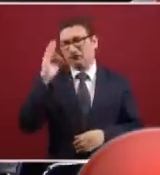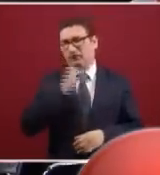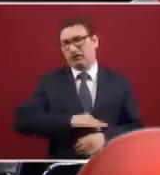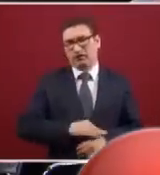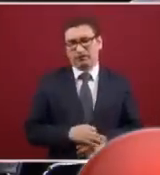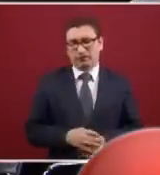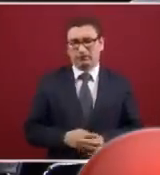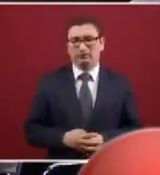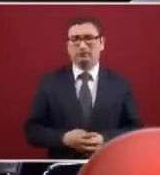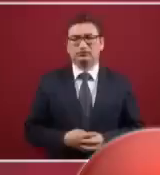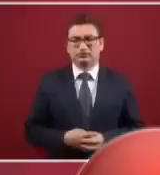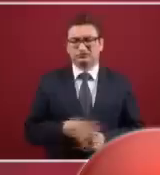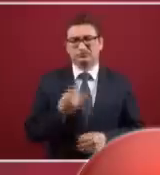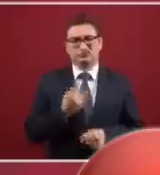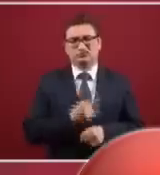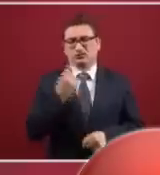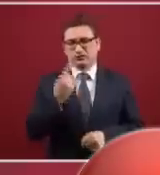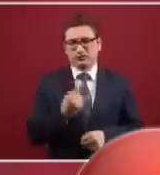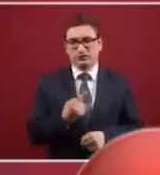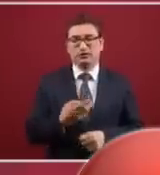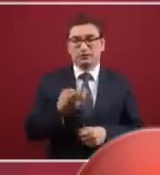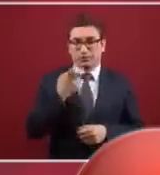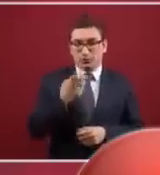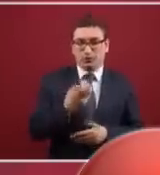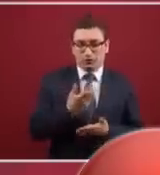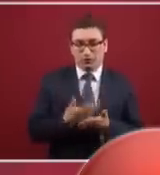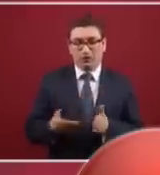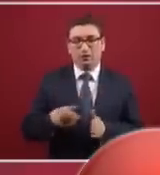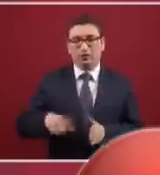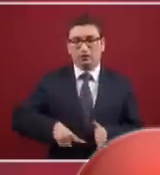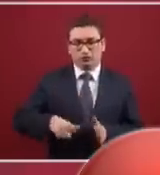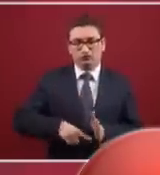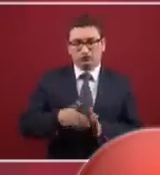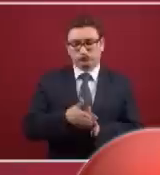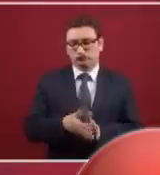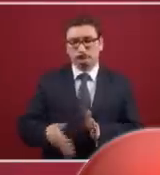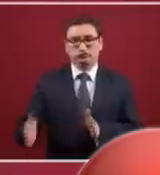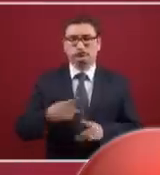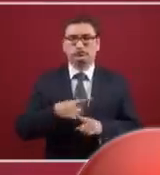Eso es otra cosa que dejó establecida